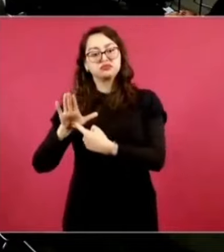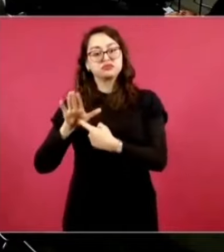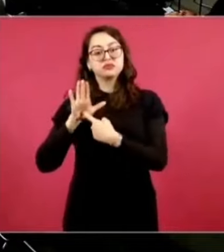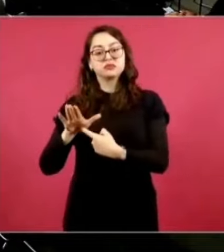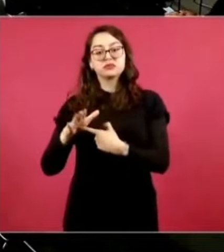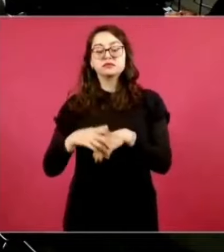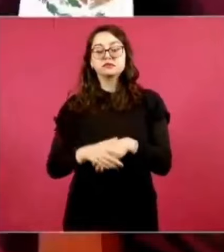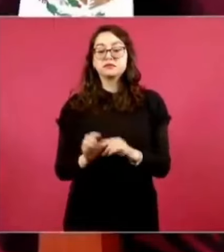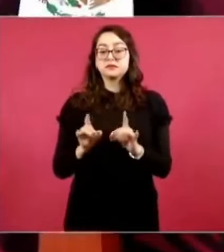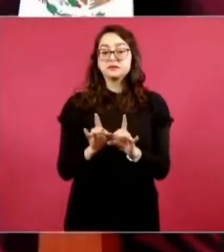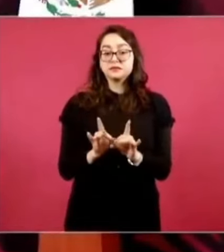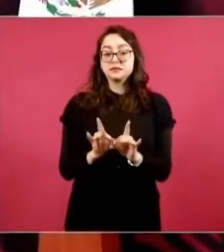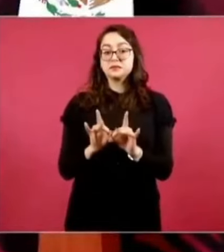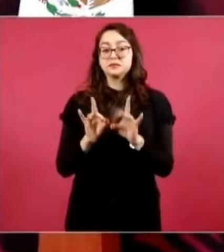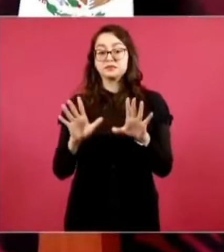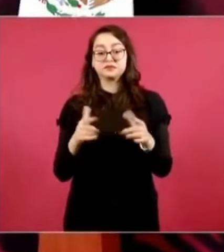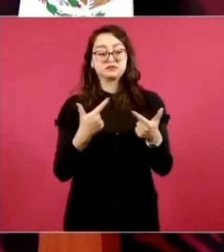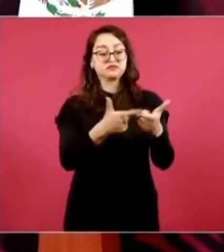un partido, del PAN,